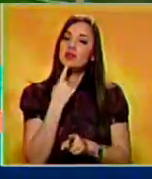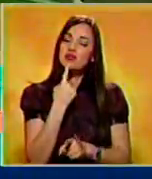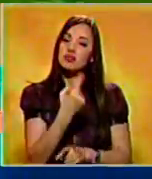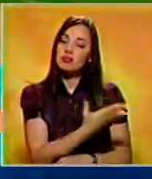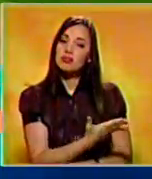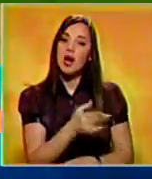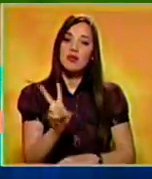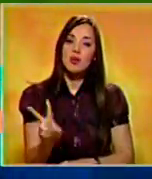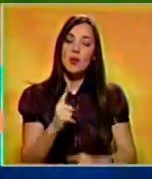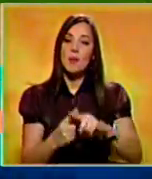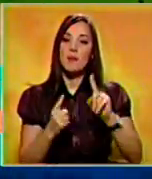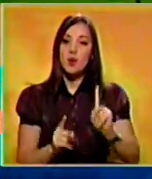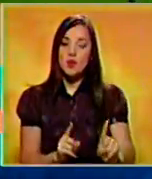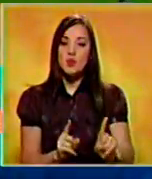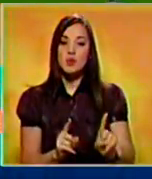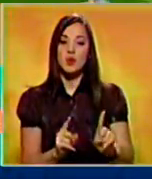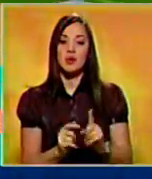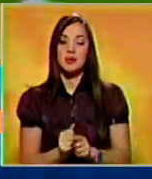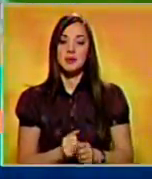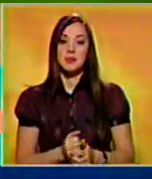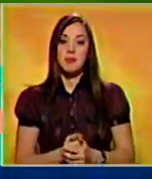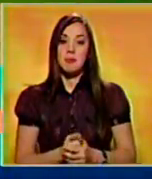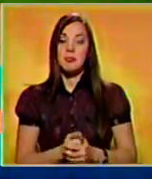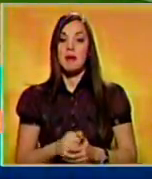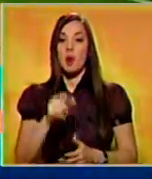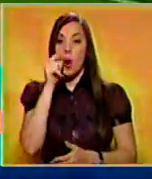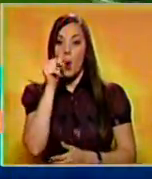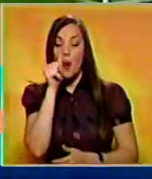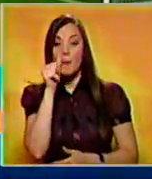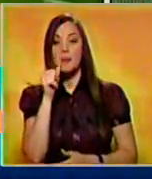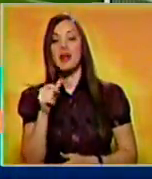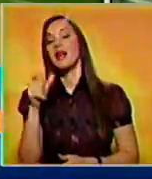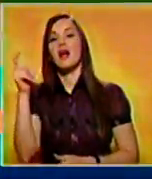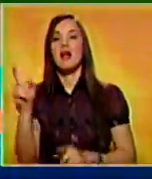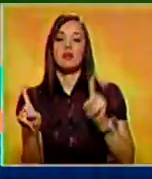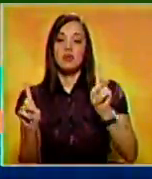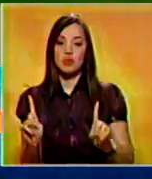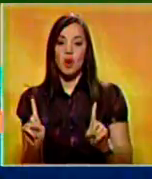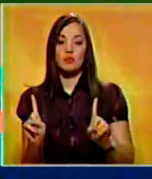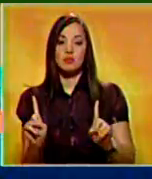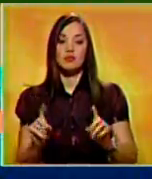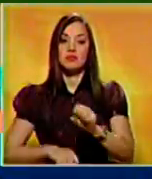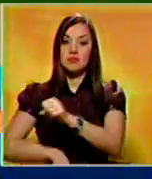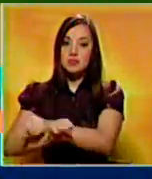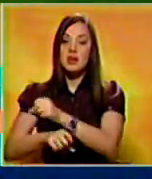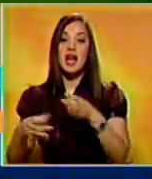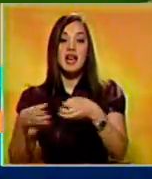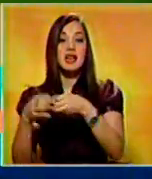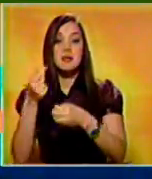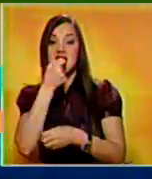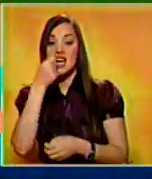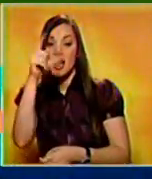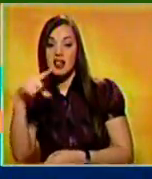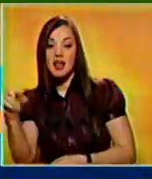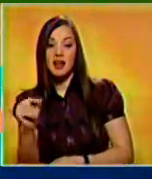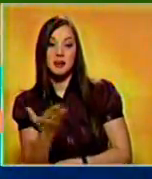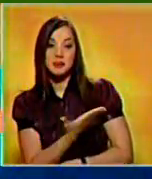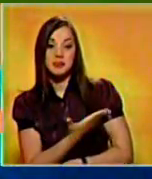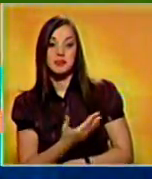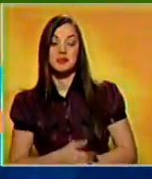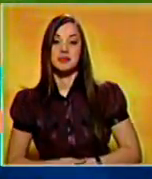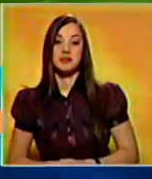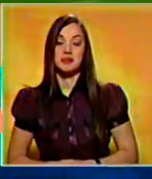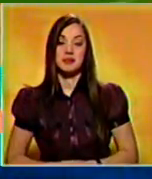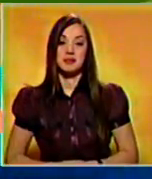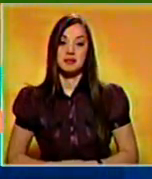Dortmund 2-1 en el Juventus Stadium. Carlos Tevez, el Apache, y Álvaro Morata marcaron por el equipo italiano, mientras que Marco Reus descontó por